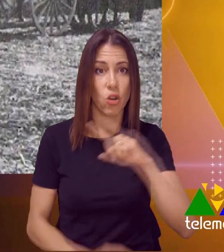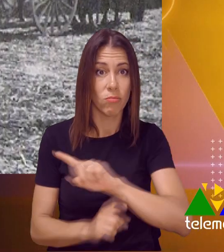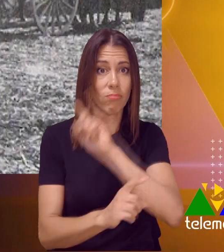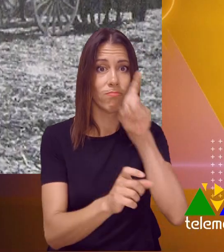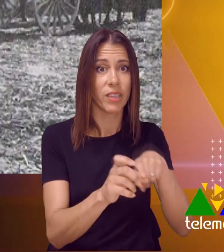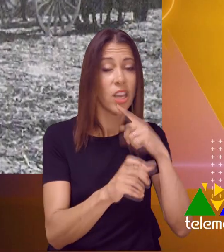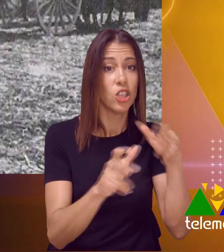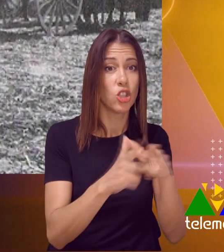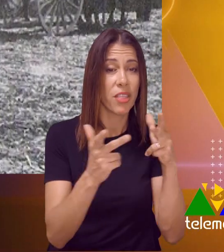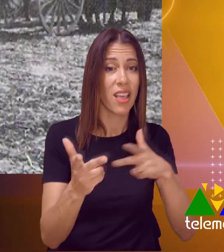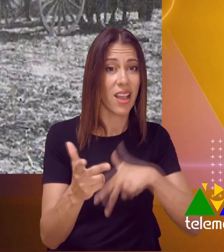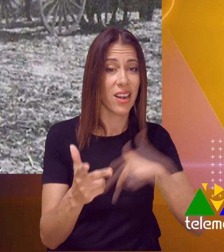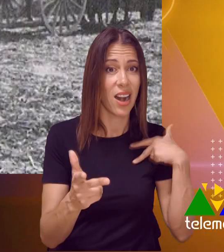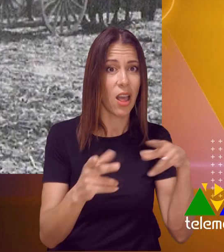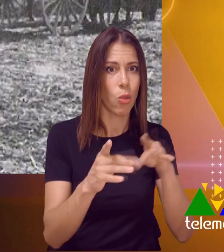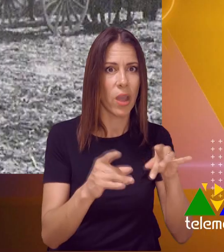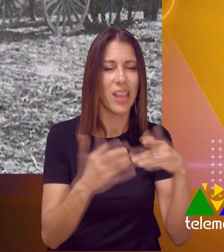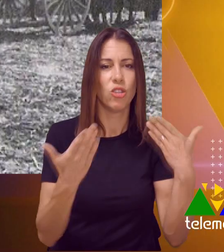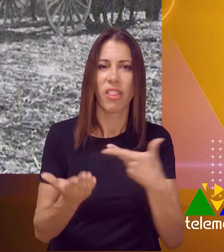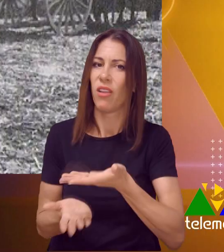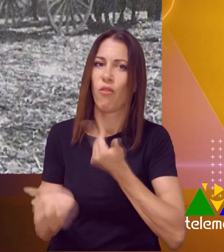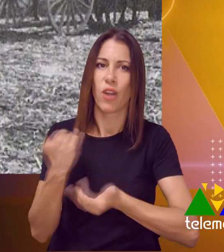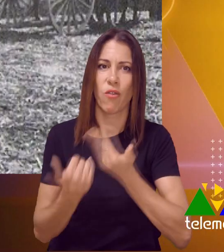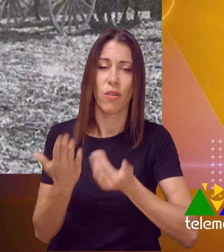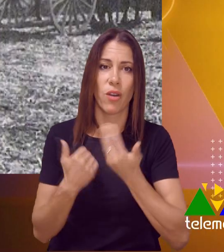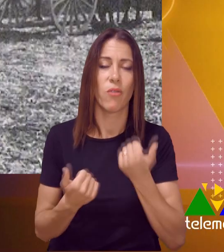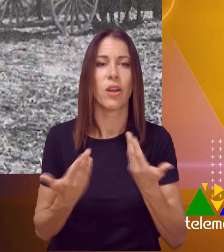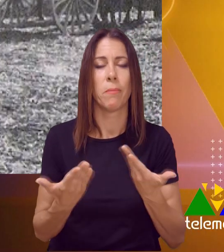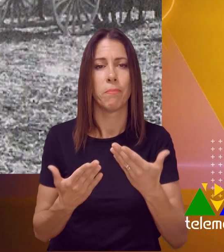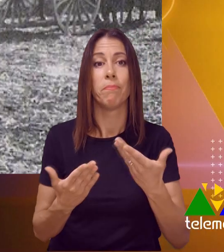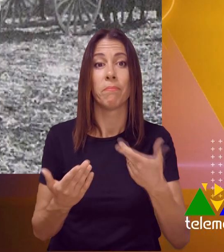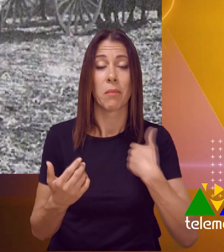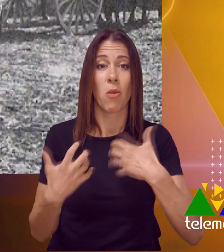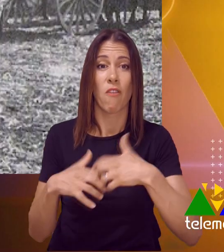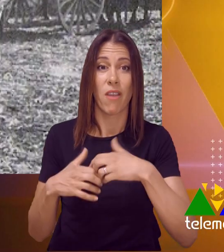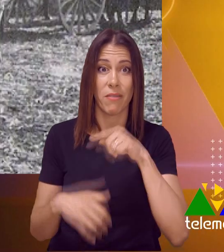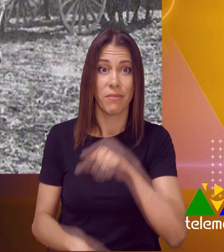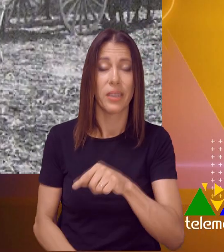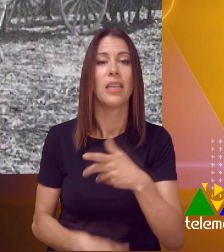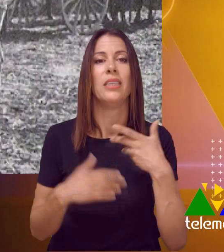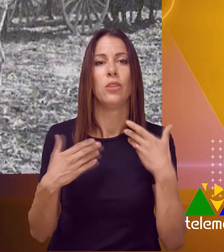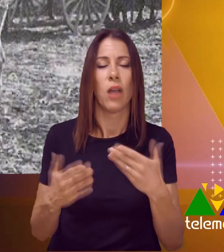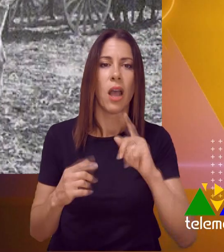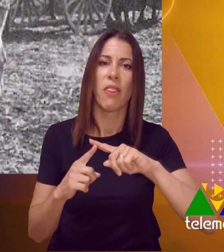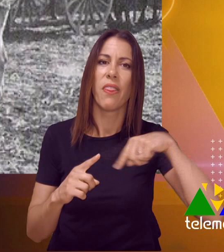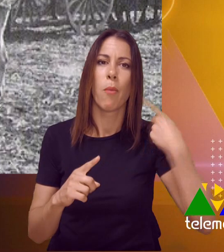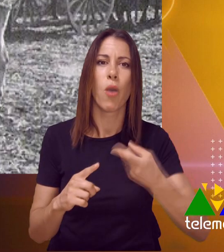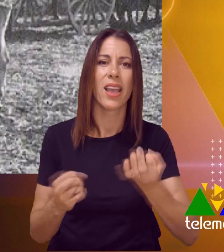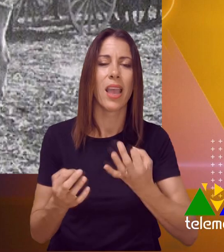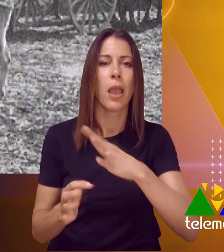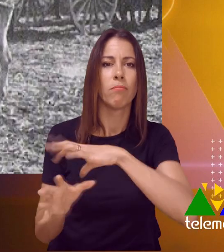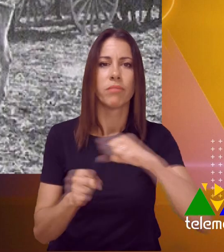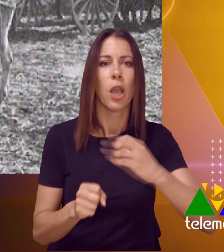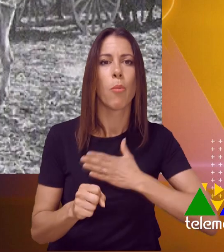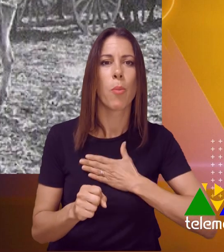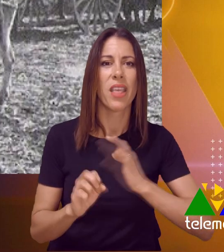General Azucarera y desmontan la fábrica del Pilar, la fábrica de Lourdes, y la fábrica Lourdes pasa a ser propiedad